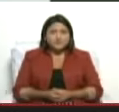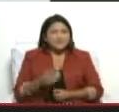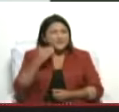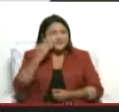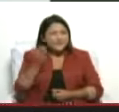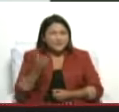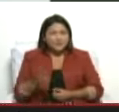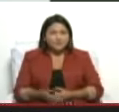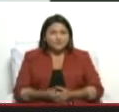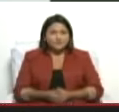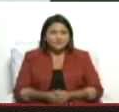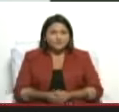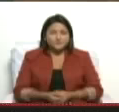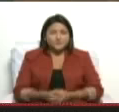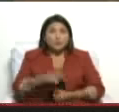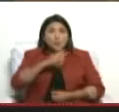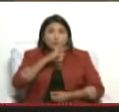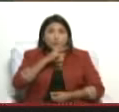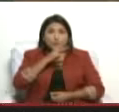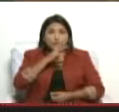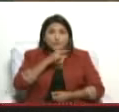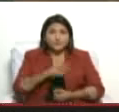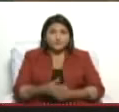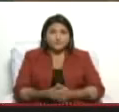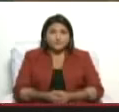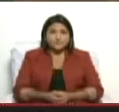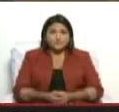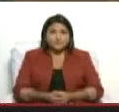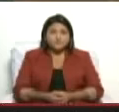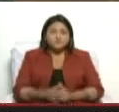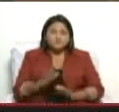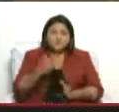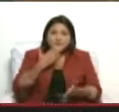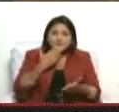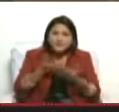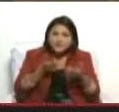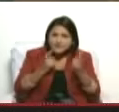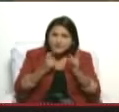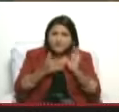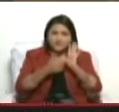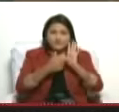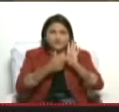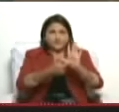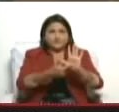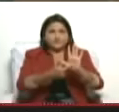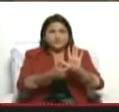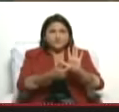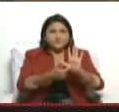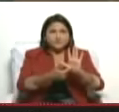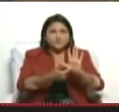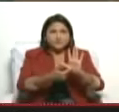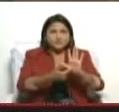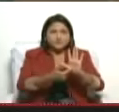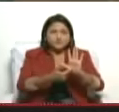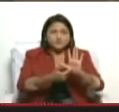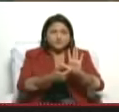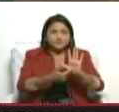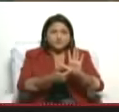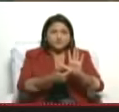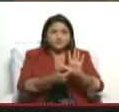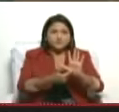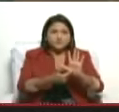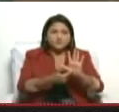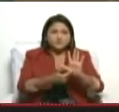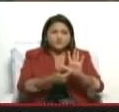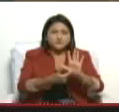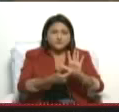feo Bien terrible aquí podemos ver si me permiten aquí podemos ver si me se